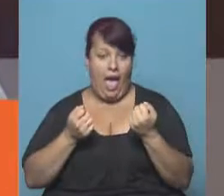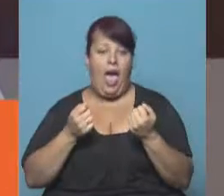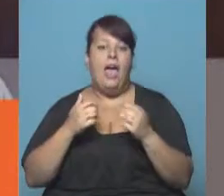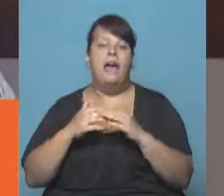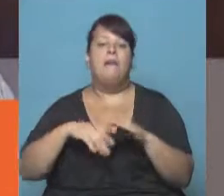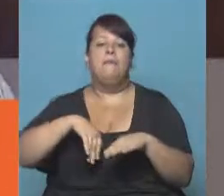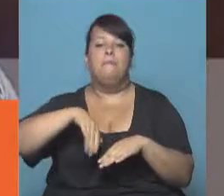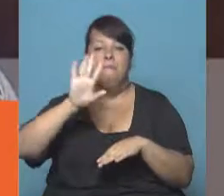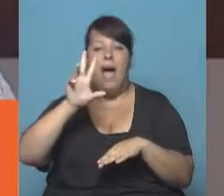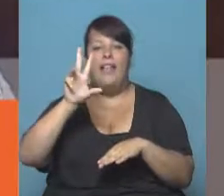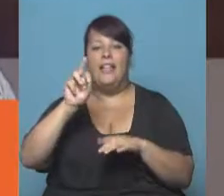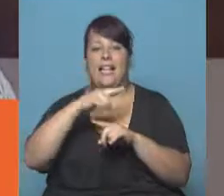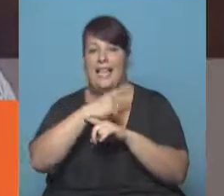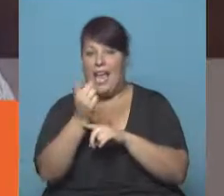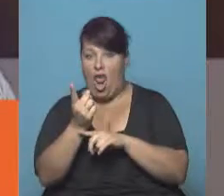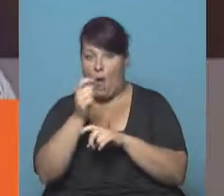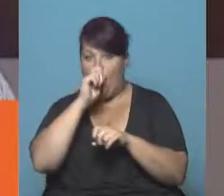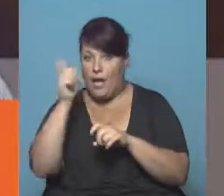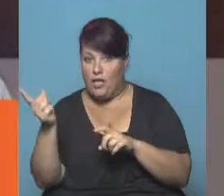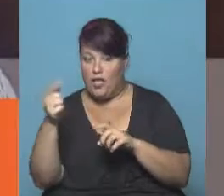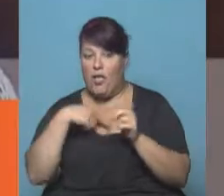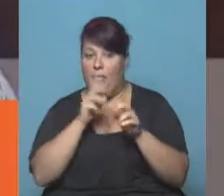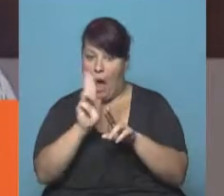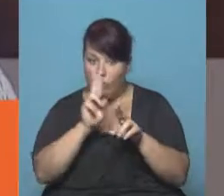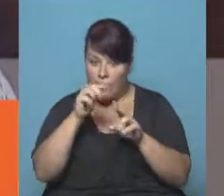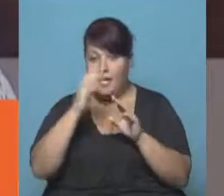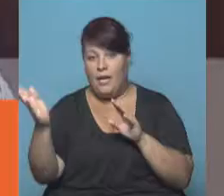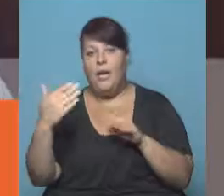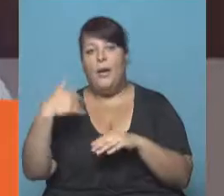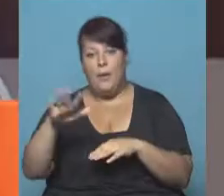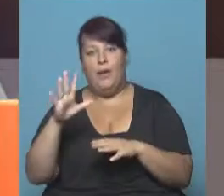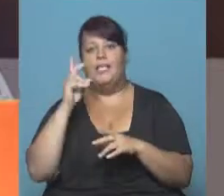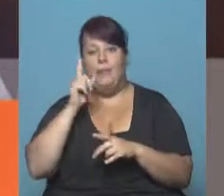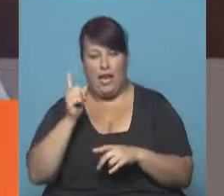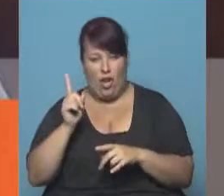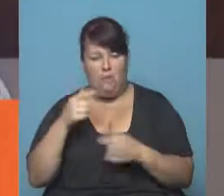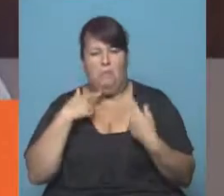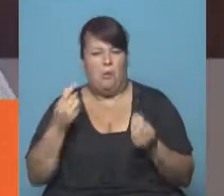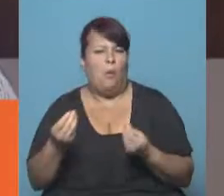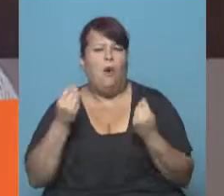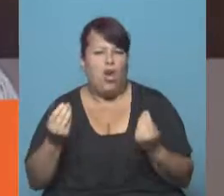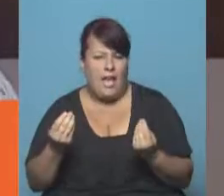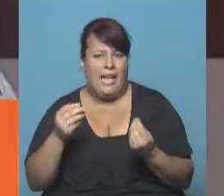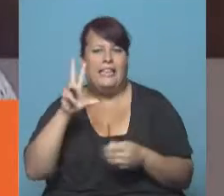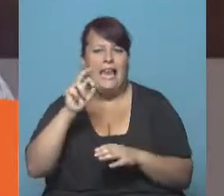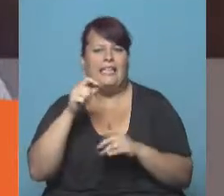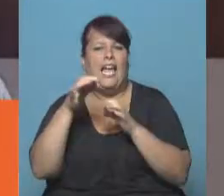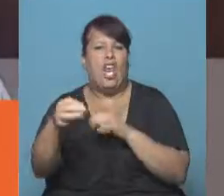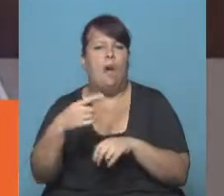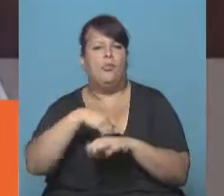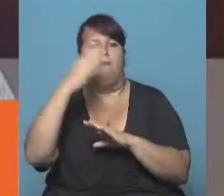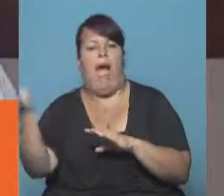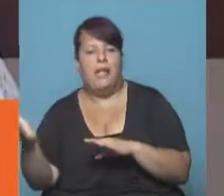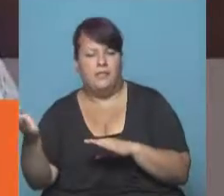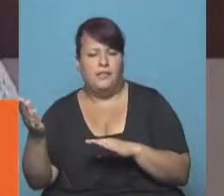encima de los 30 kilómetros de la velocidad permitida va a ser un agravante y uno se pregunta por qué 30 kilómetros por